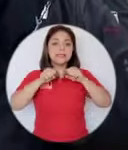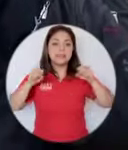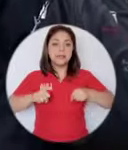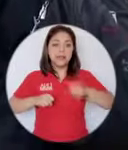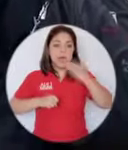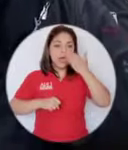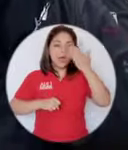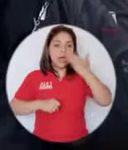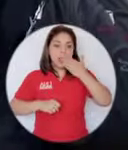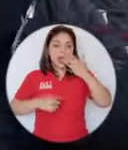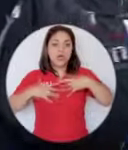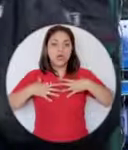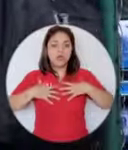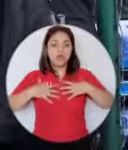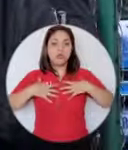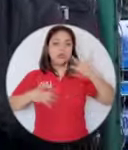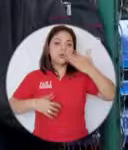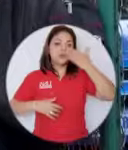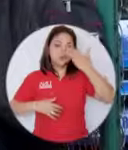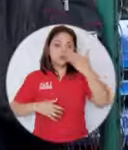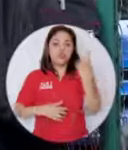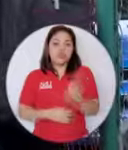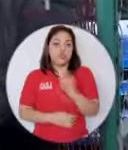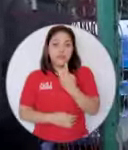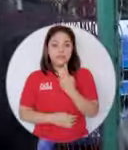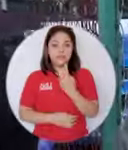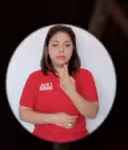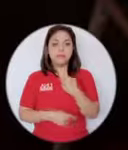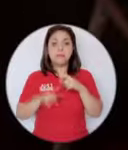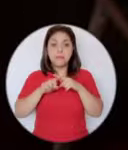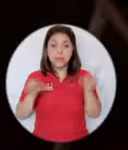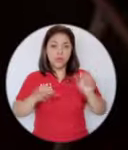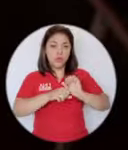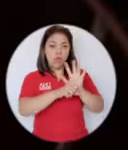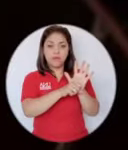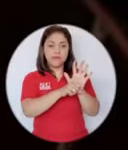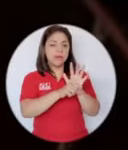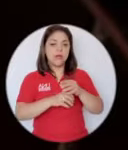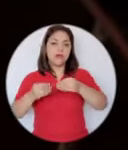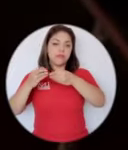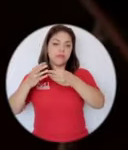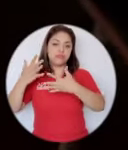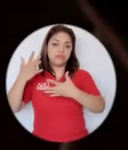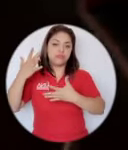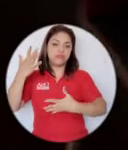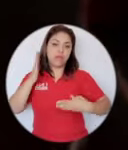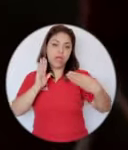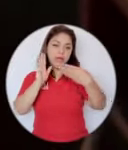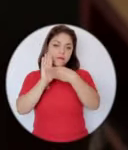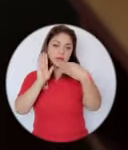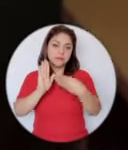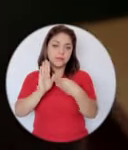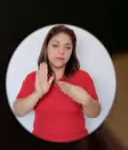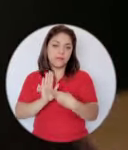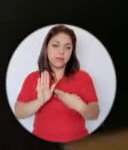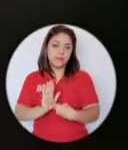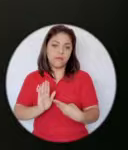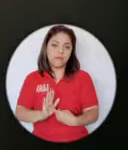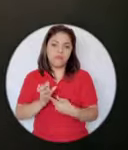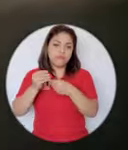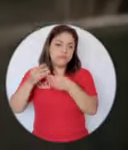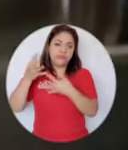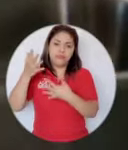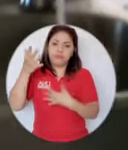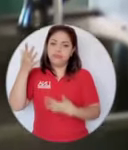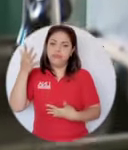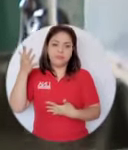no. Entonces, precisamente, toda esta, podríamos decir, todo este rango, todo este